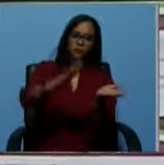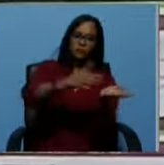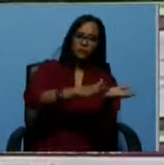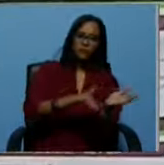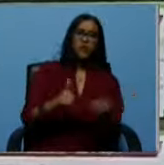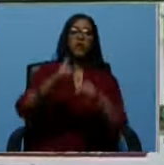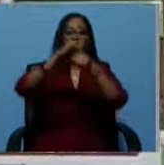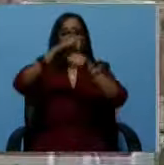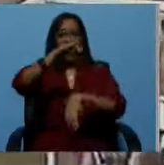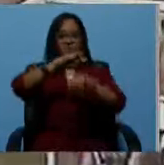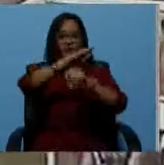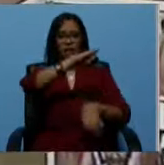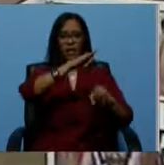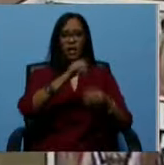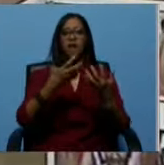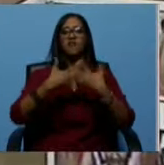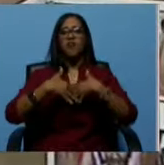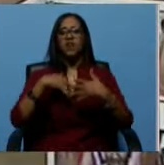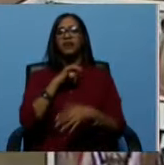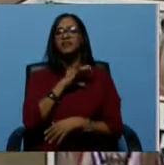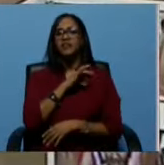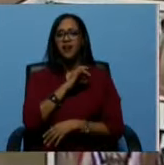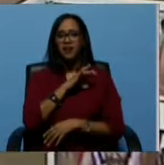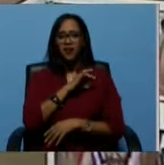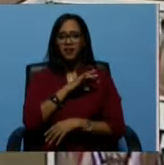aéreos desalojan fábricas chilenas.